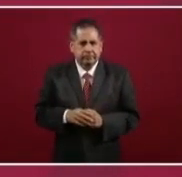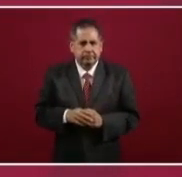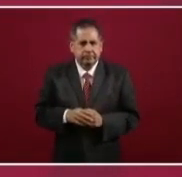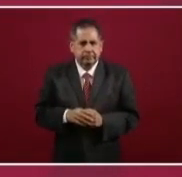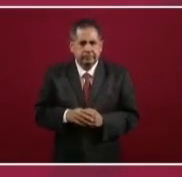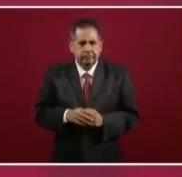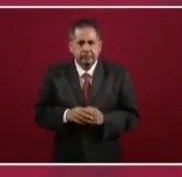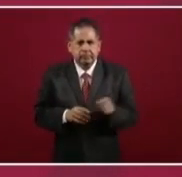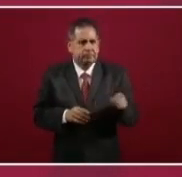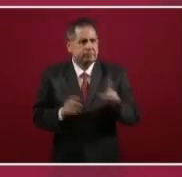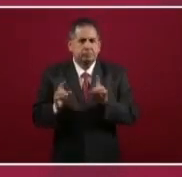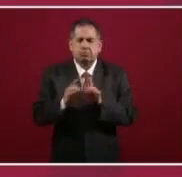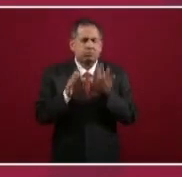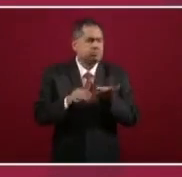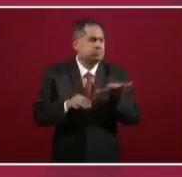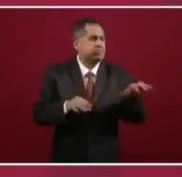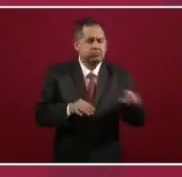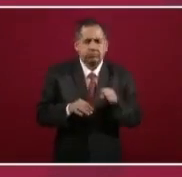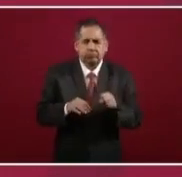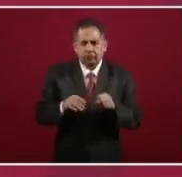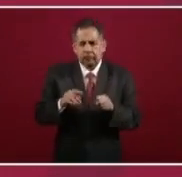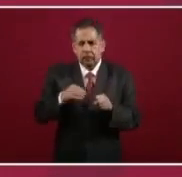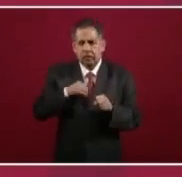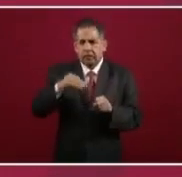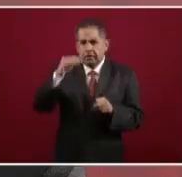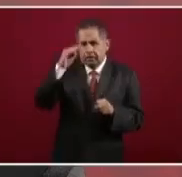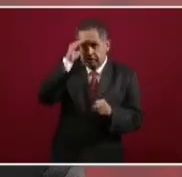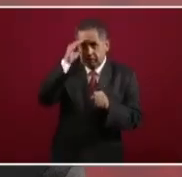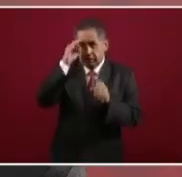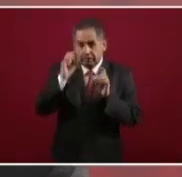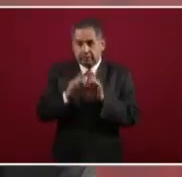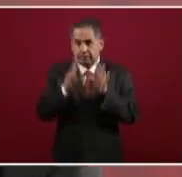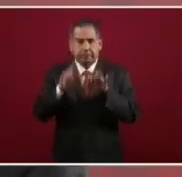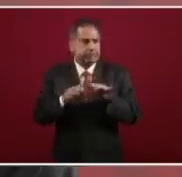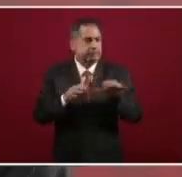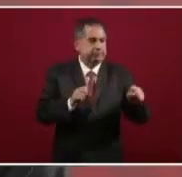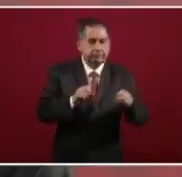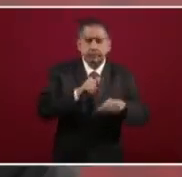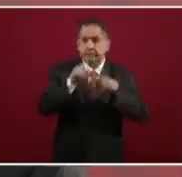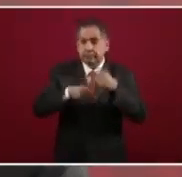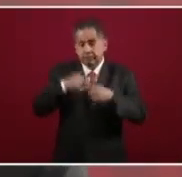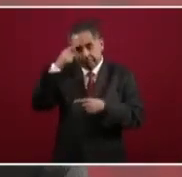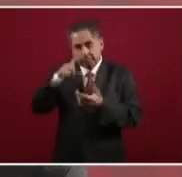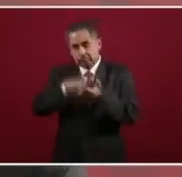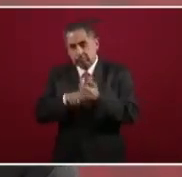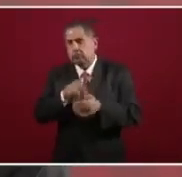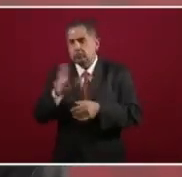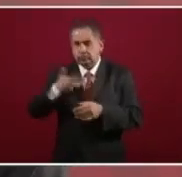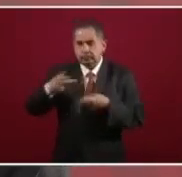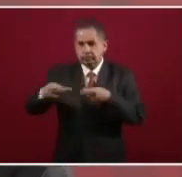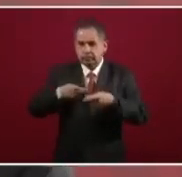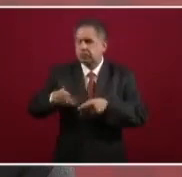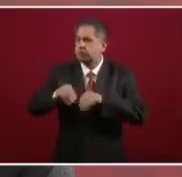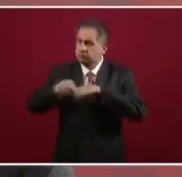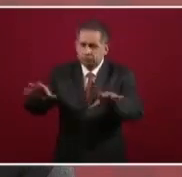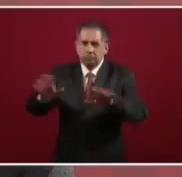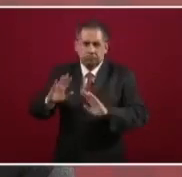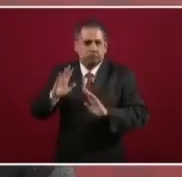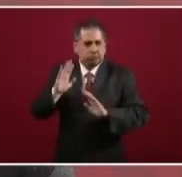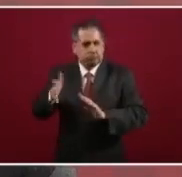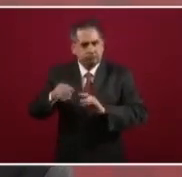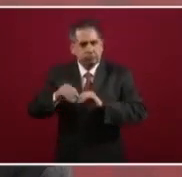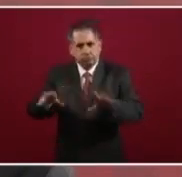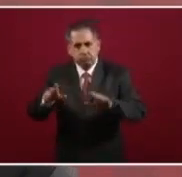acción fortuita algo que se había dado casualmente y luego se supo que no y se dijo